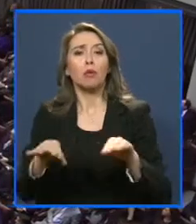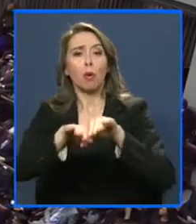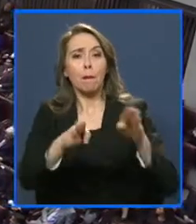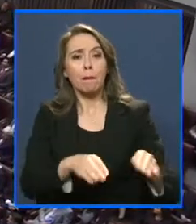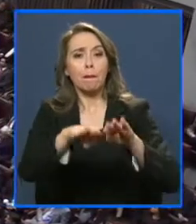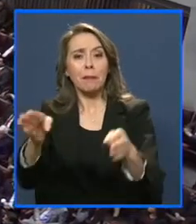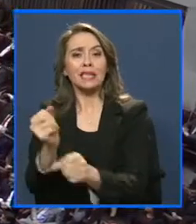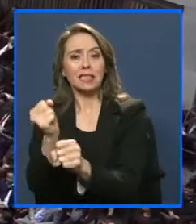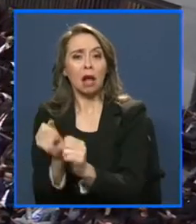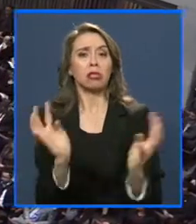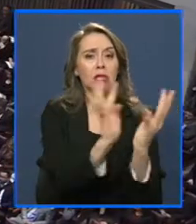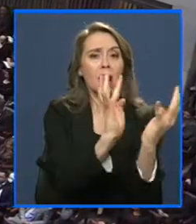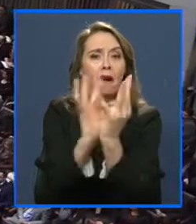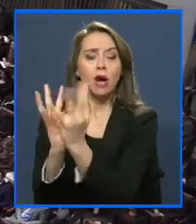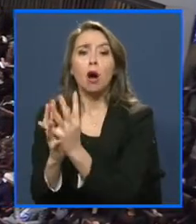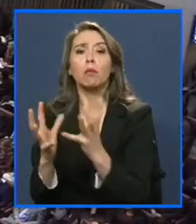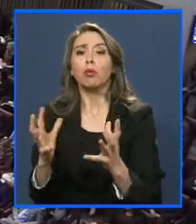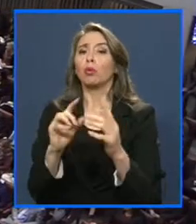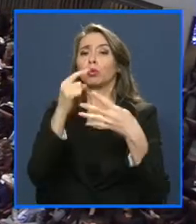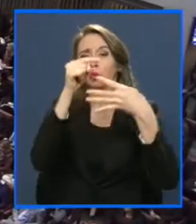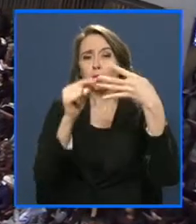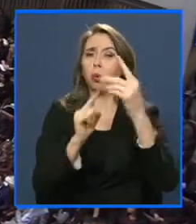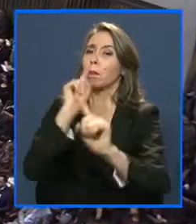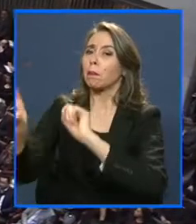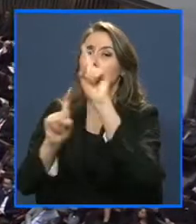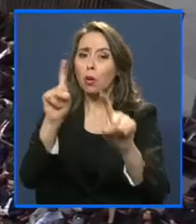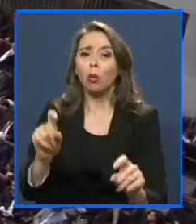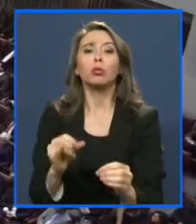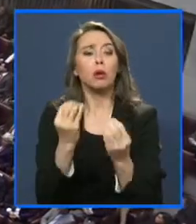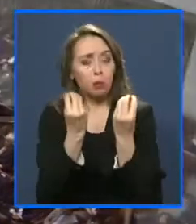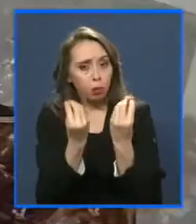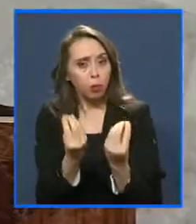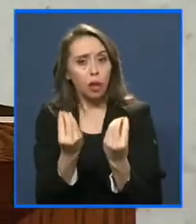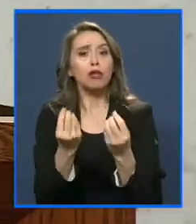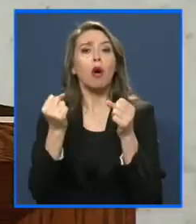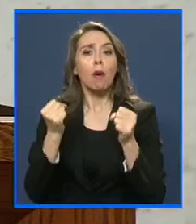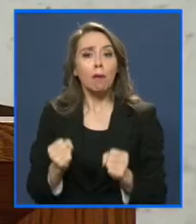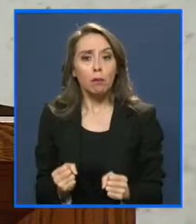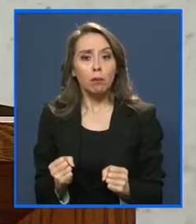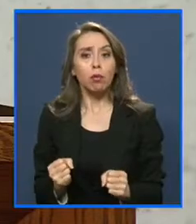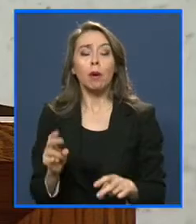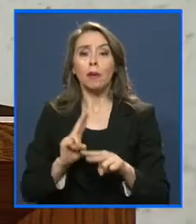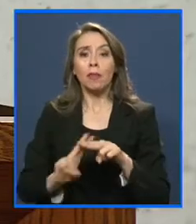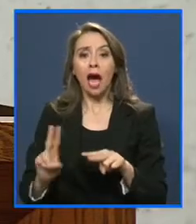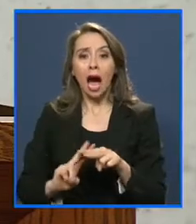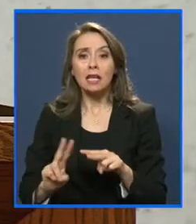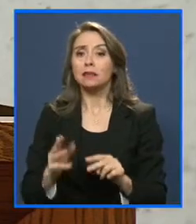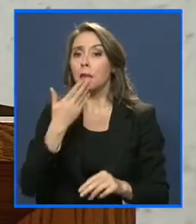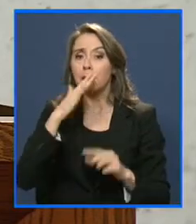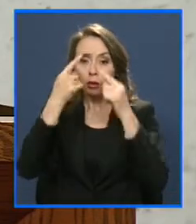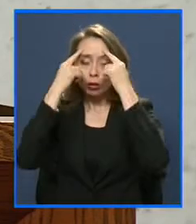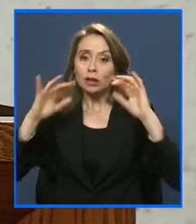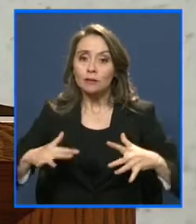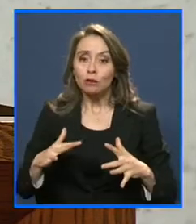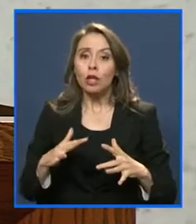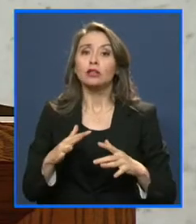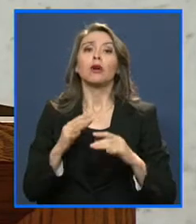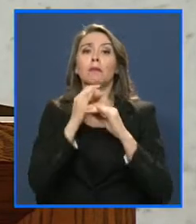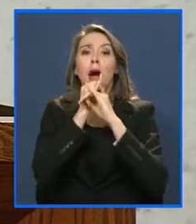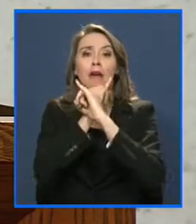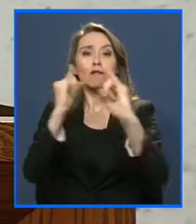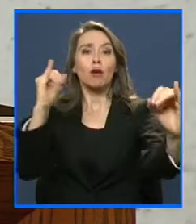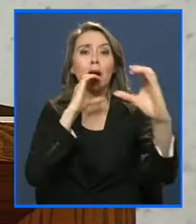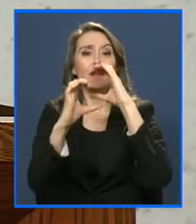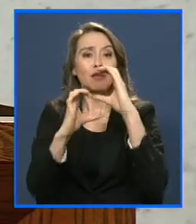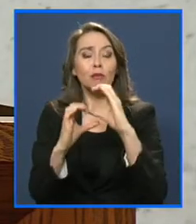trabajo muchas consultas de todo tipo y eso es bueno se pueden hacer los mejores esfuerzos comunicacionales y